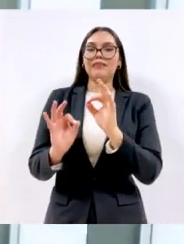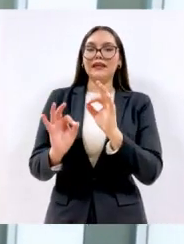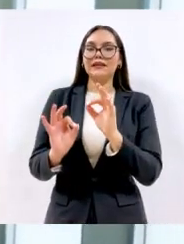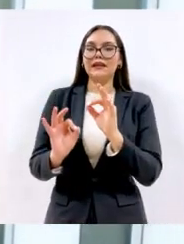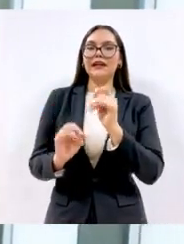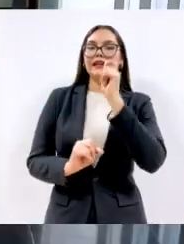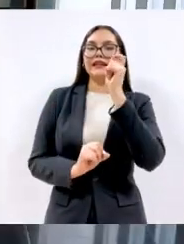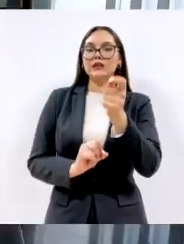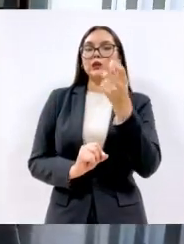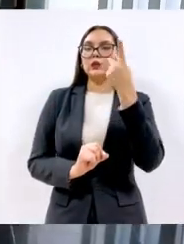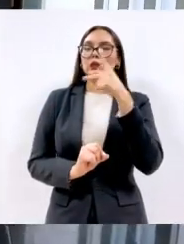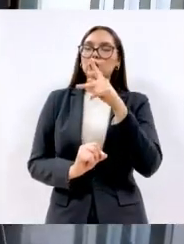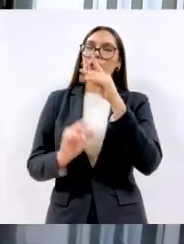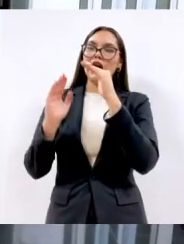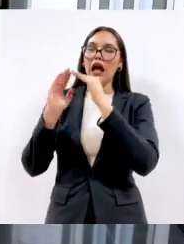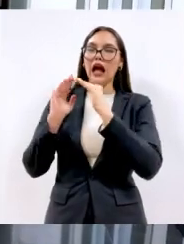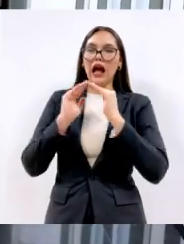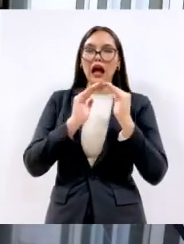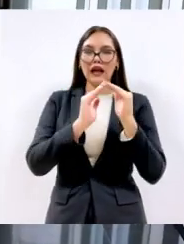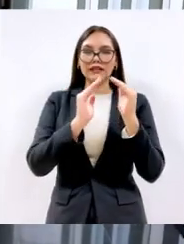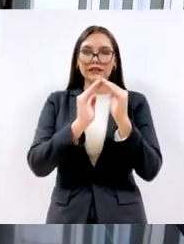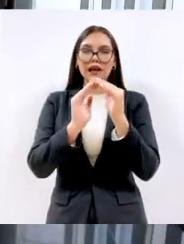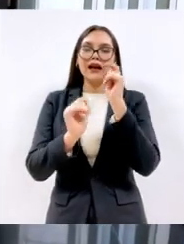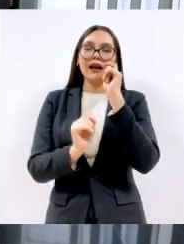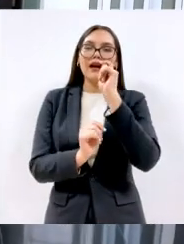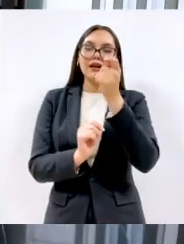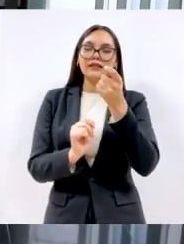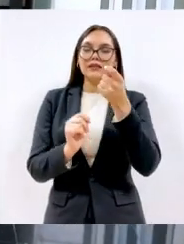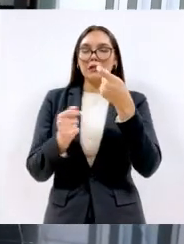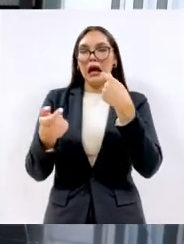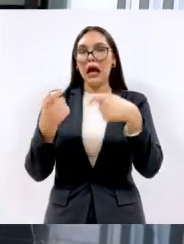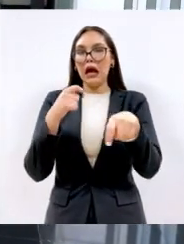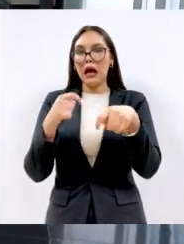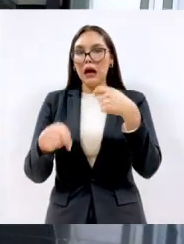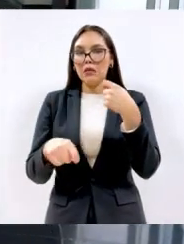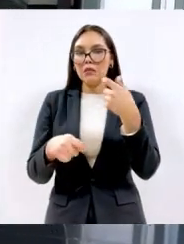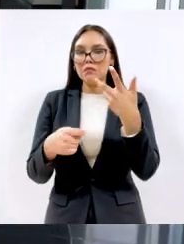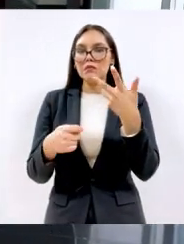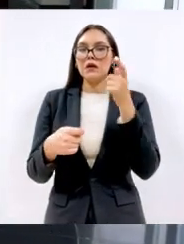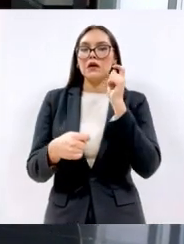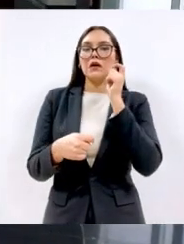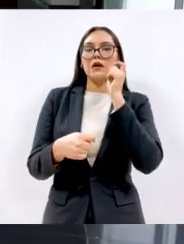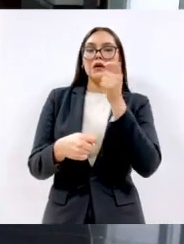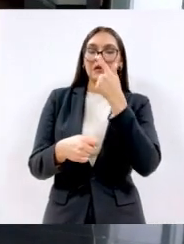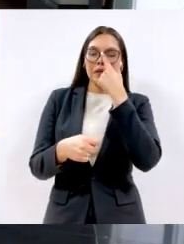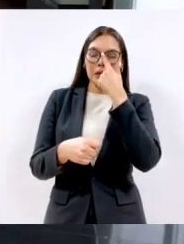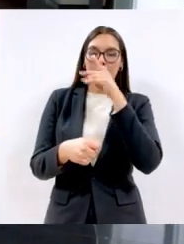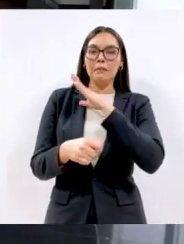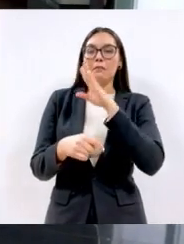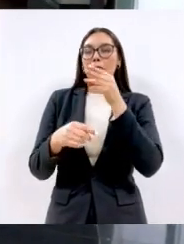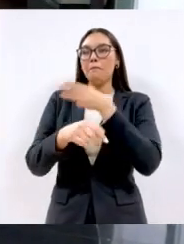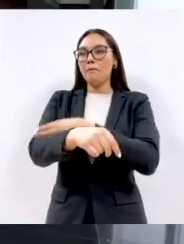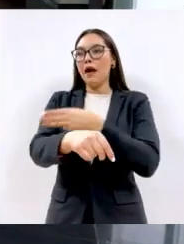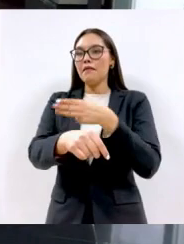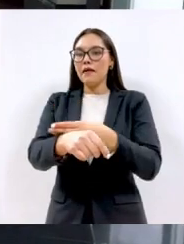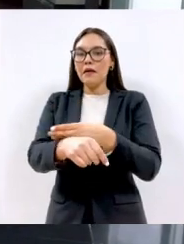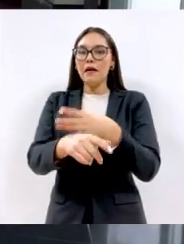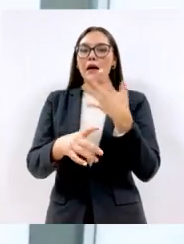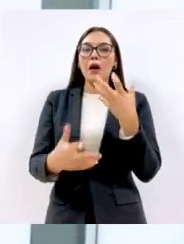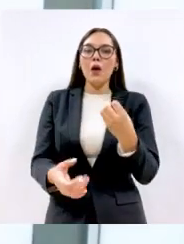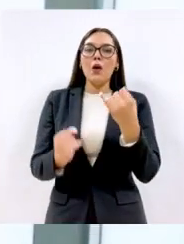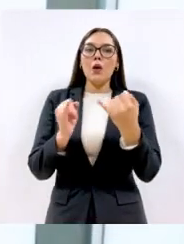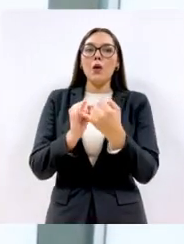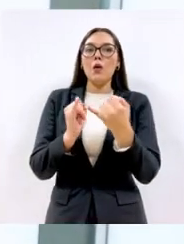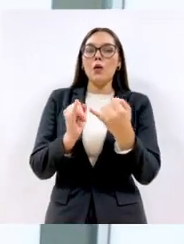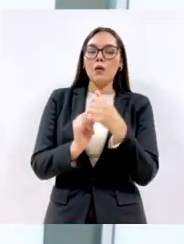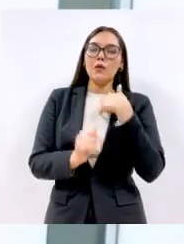mucho las casitas de cartón, a veces de madera.